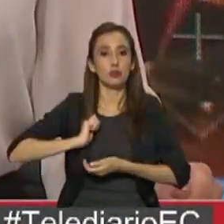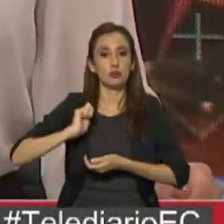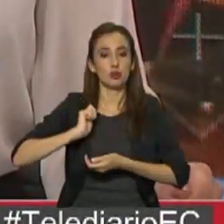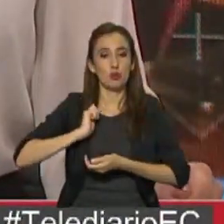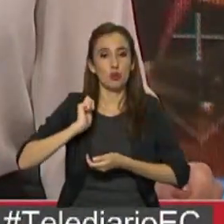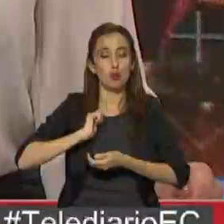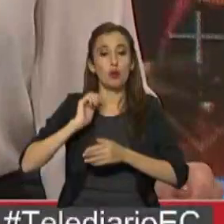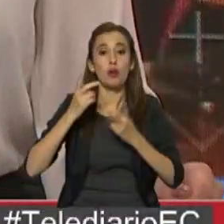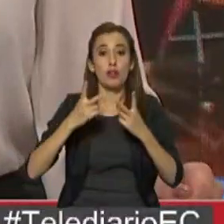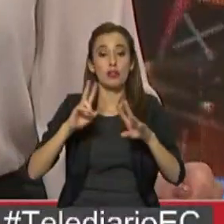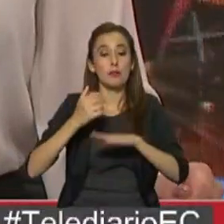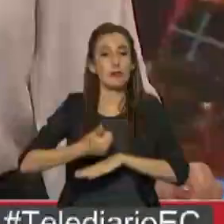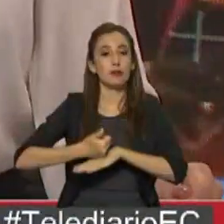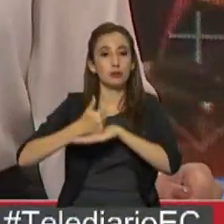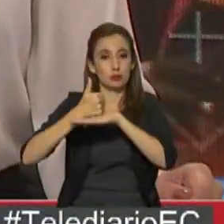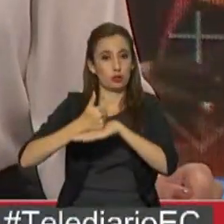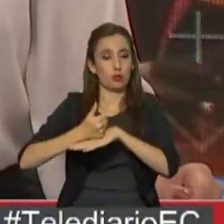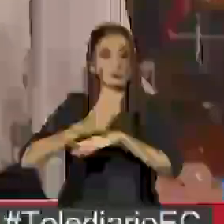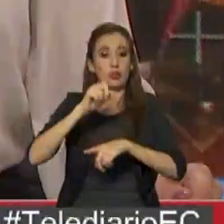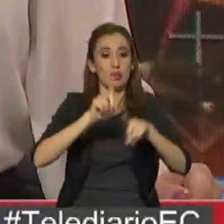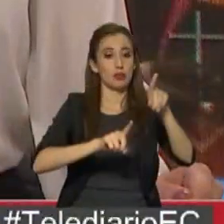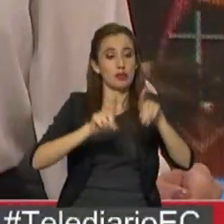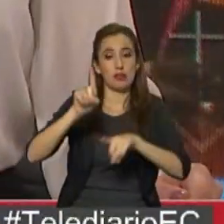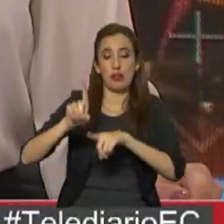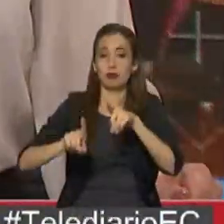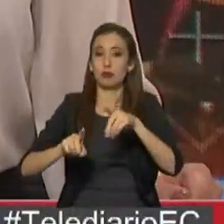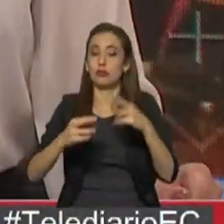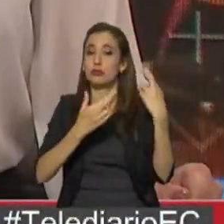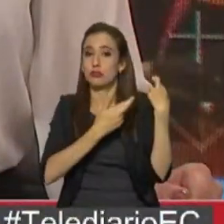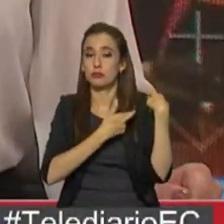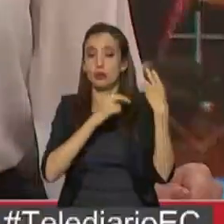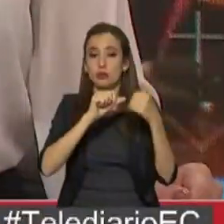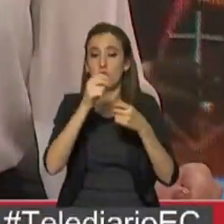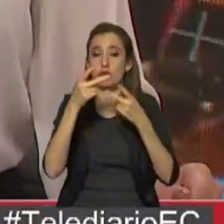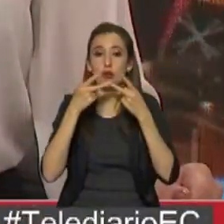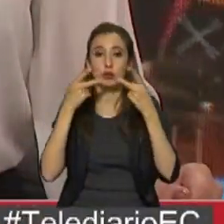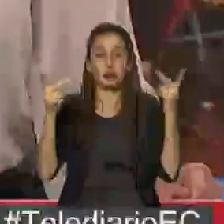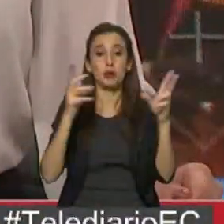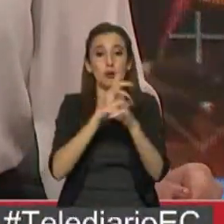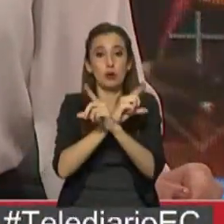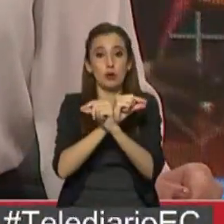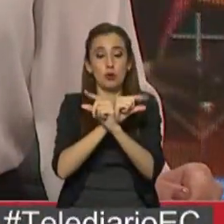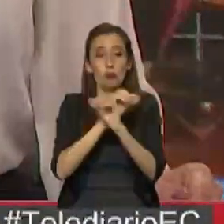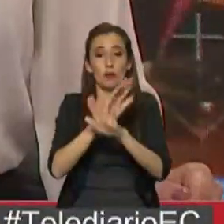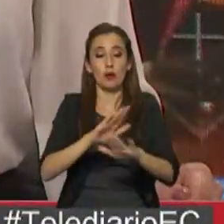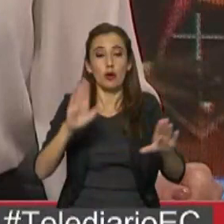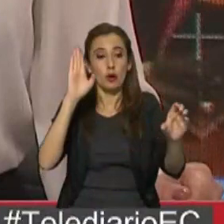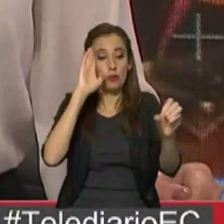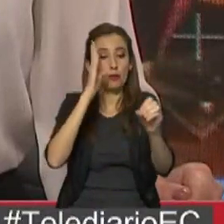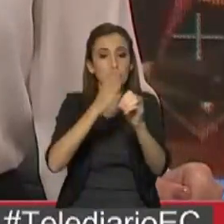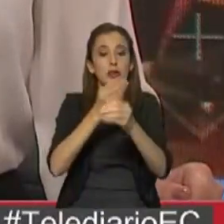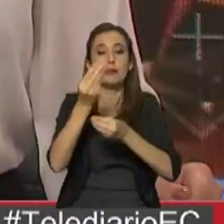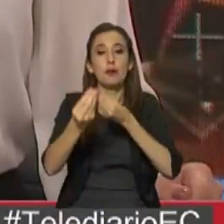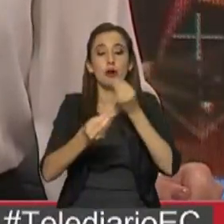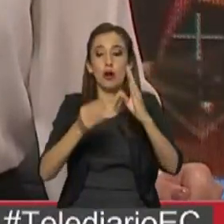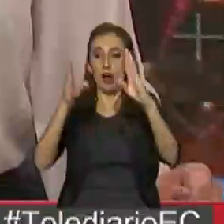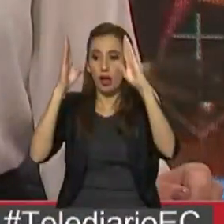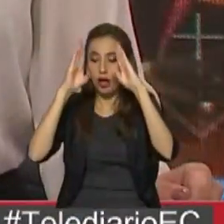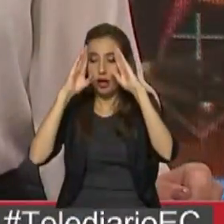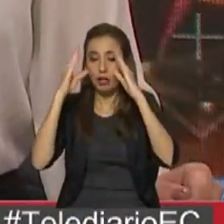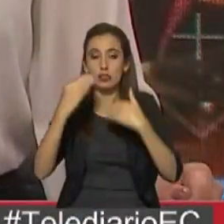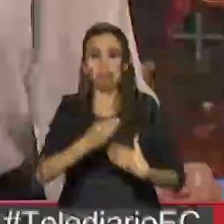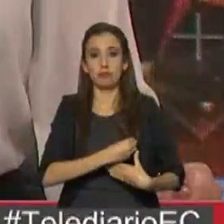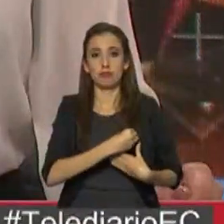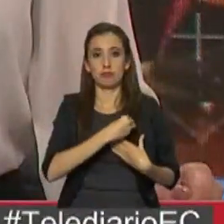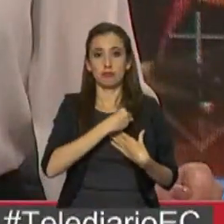principales funcionarios del ejecutivo y otras funciones del estado la medida anunciada en su cuenta de 'twitter' tiene como objetivo aportar en la lucha contra el kobe